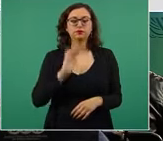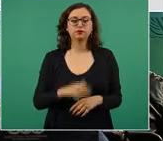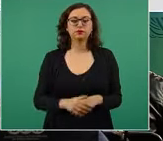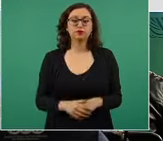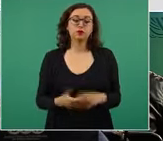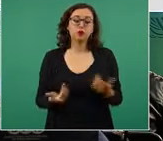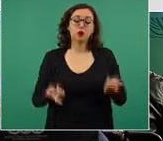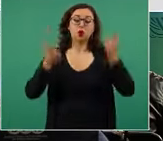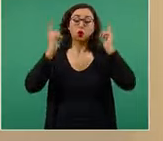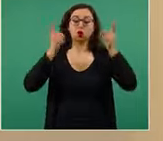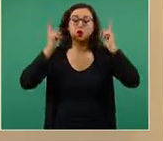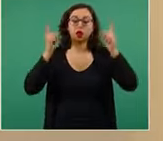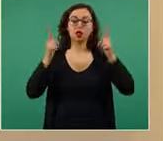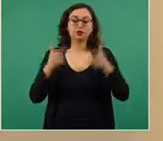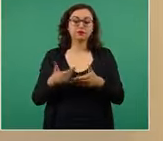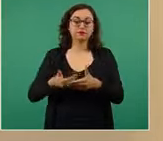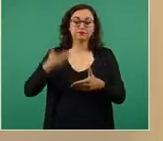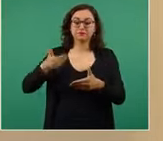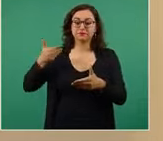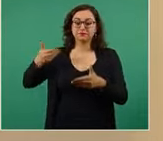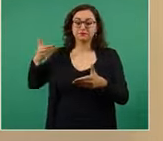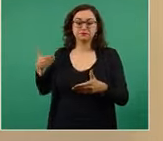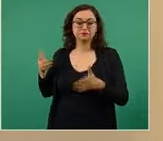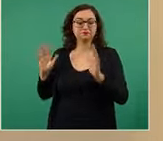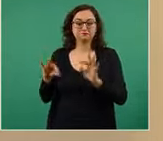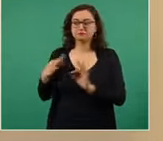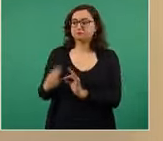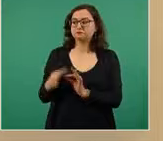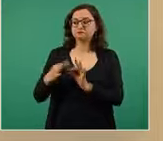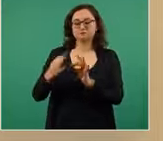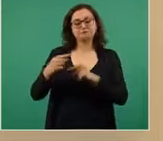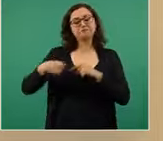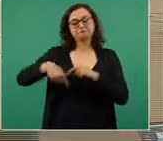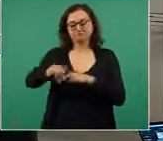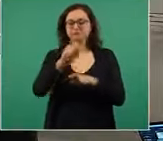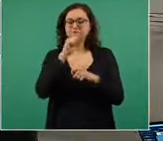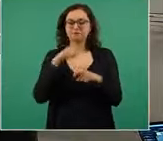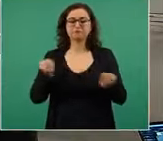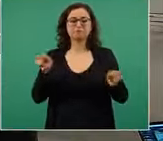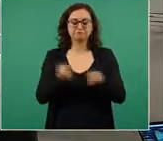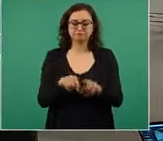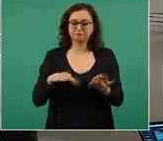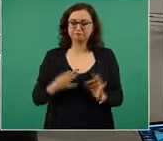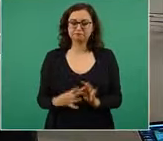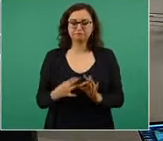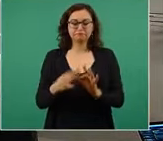anteriores operaciones, salga todo bien y en tiempo. Eso.